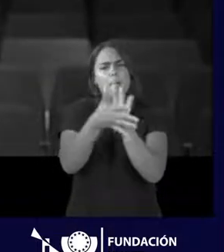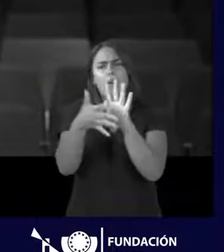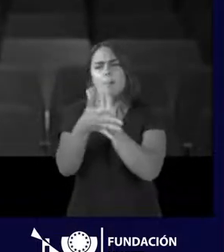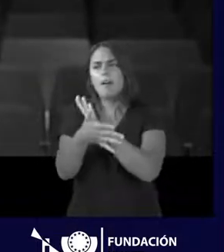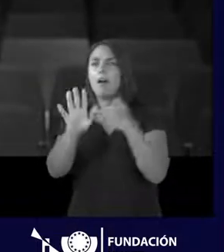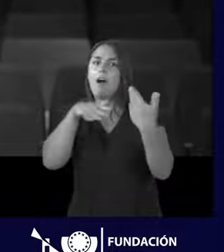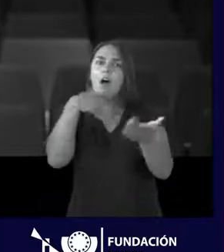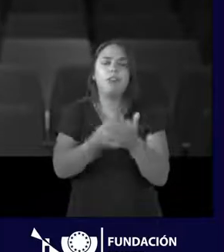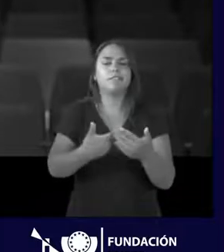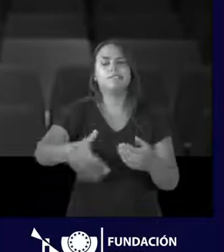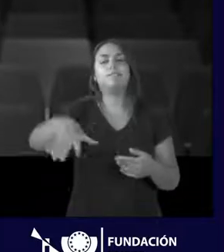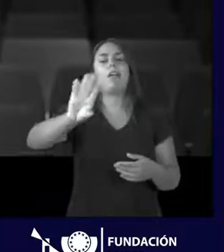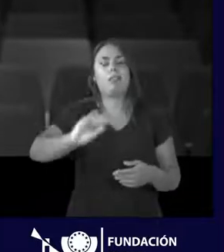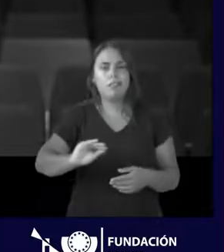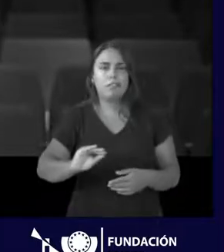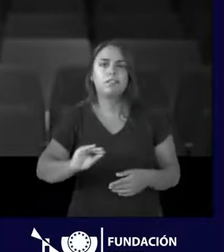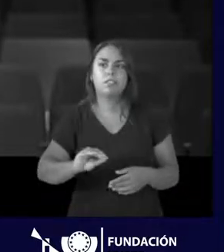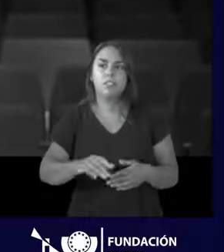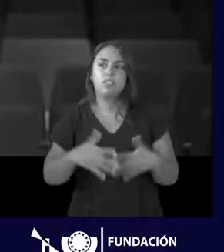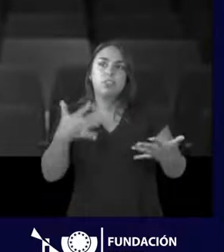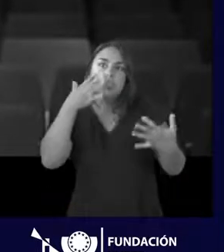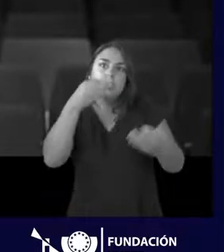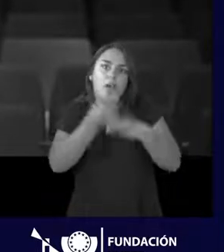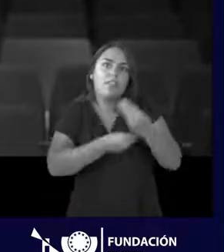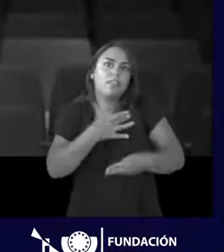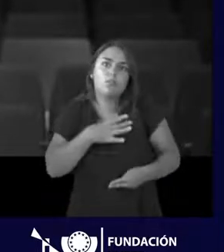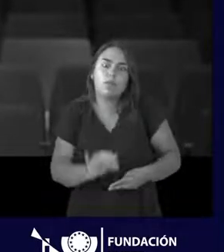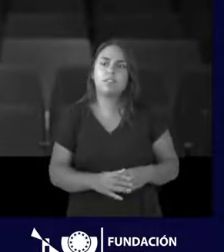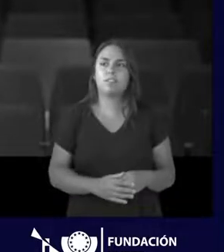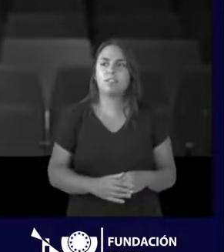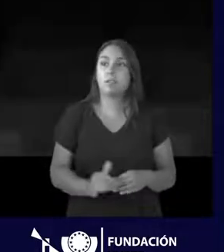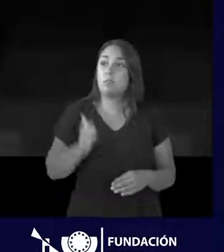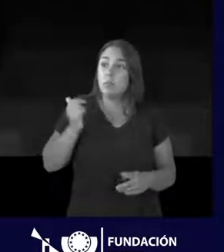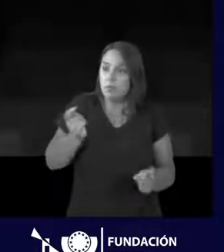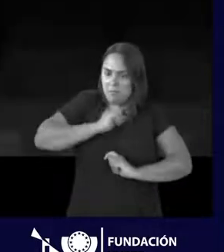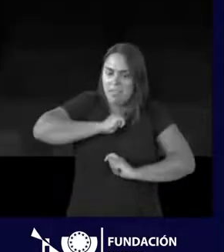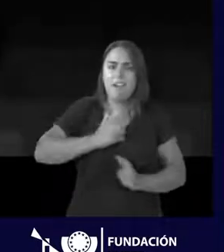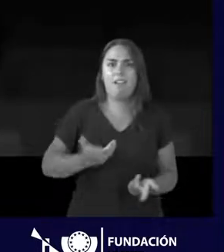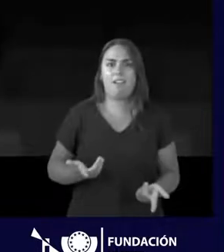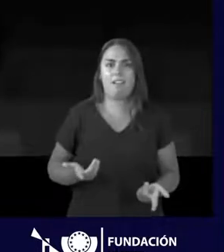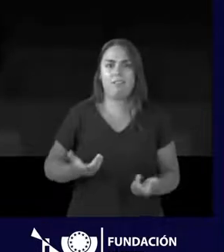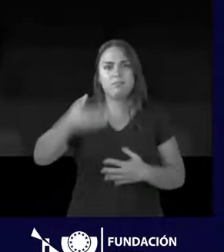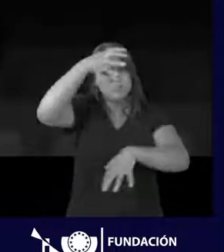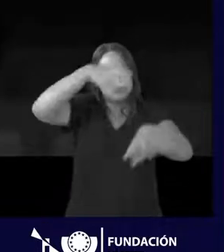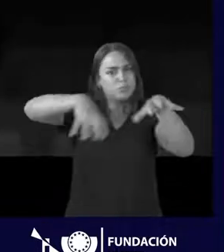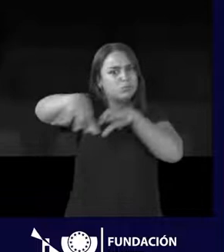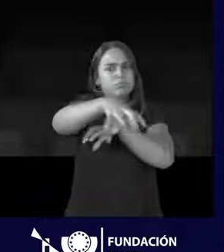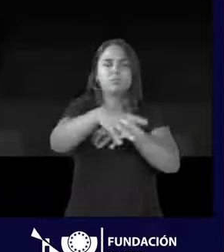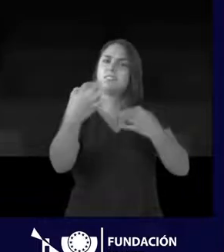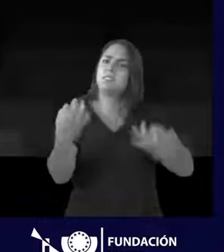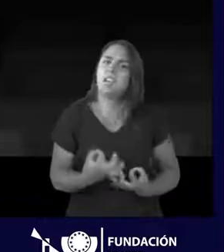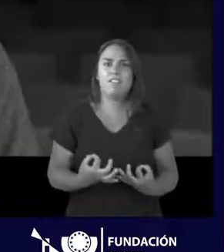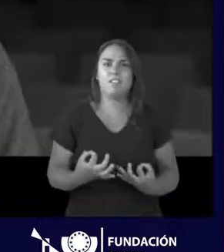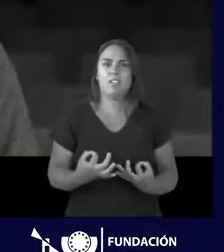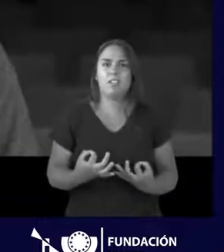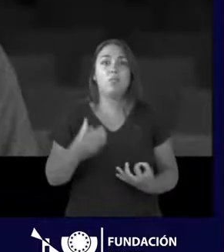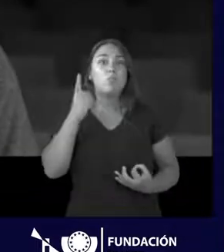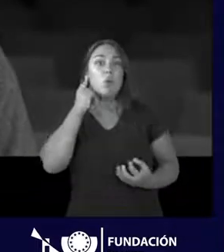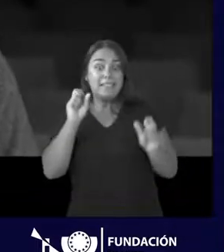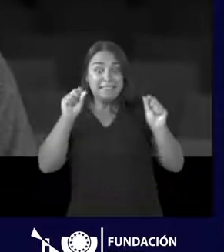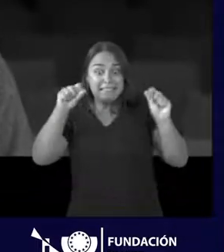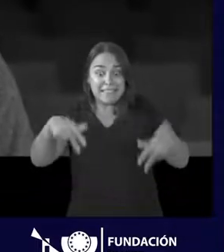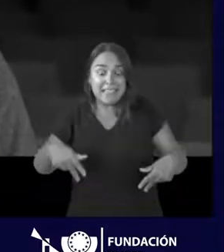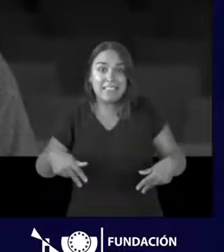explicaciones para que te comprendan y crean que sí lo puedes hacer que nos den esa oportunidad que se pongan en nuestra piel si